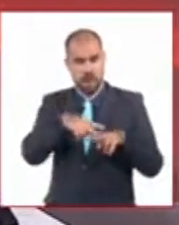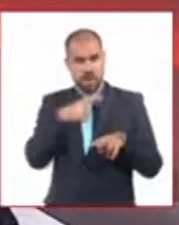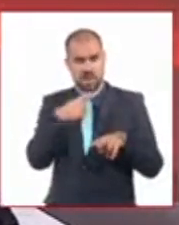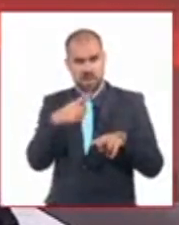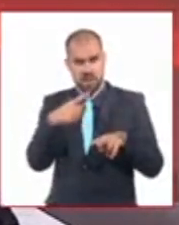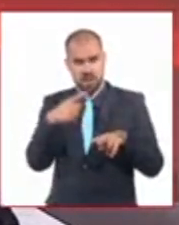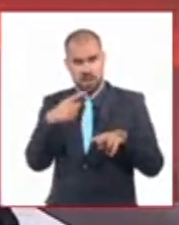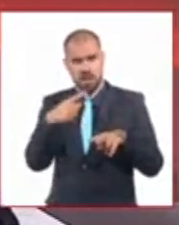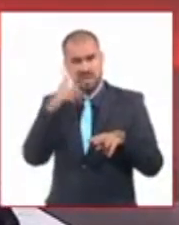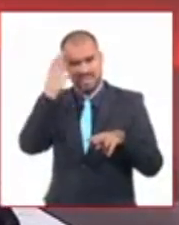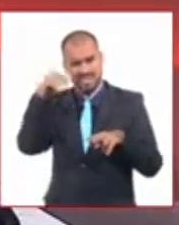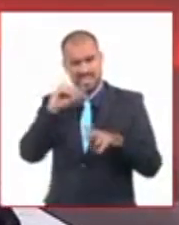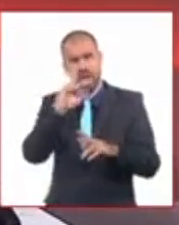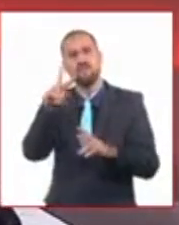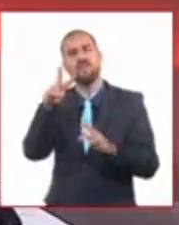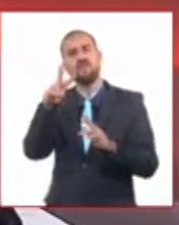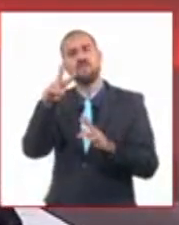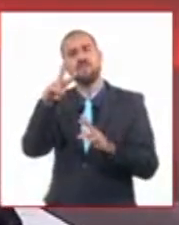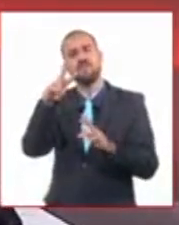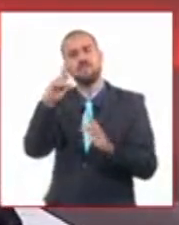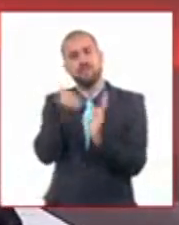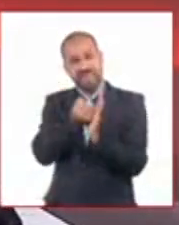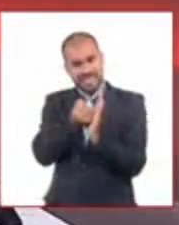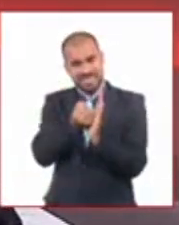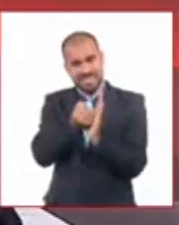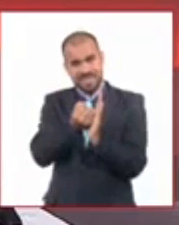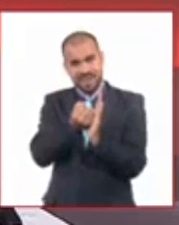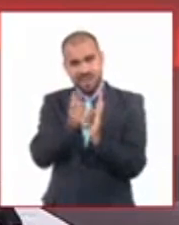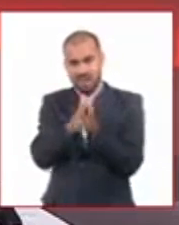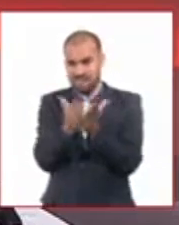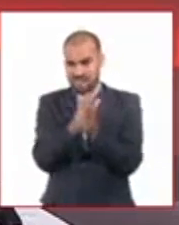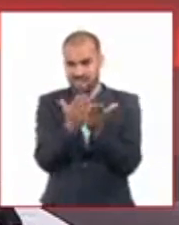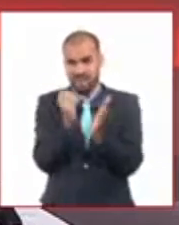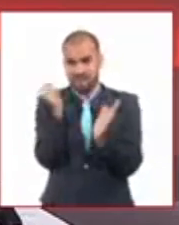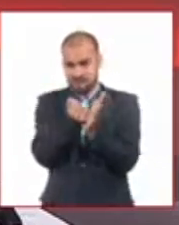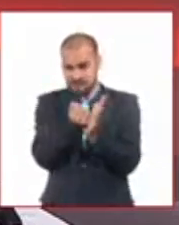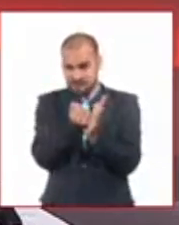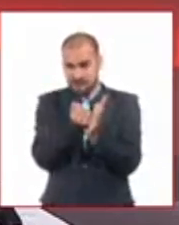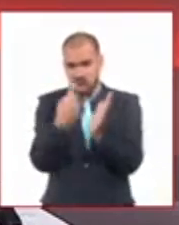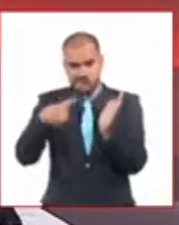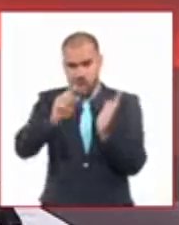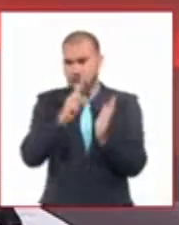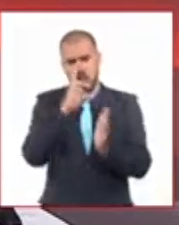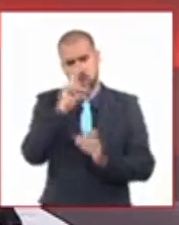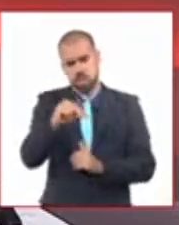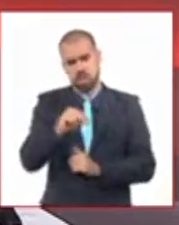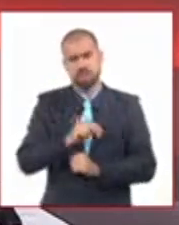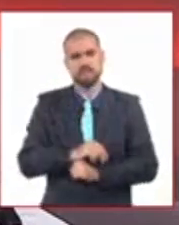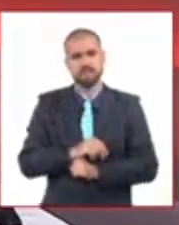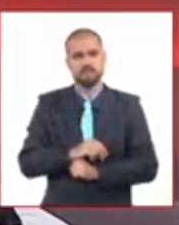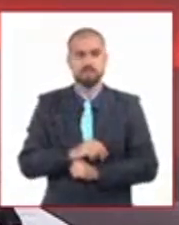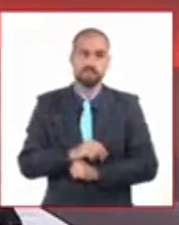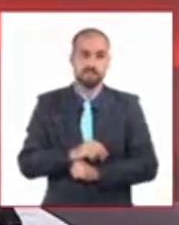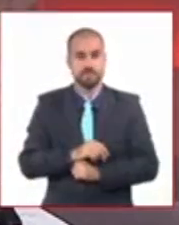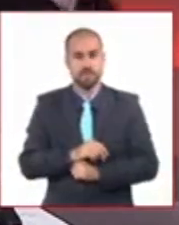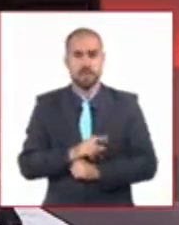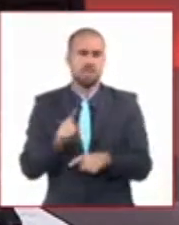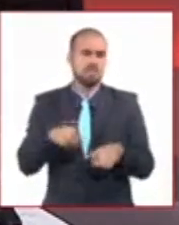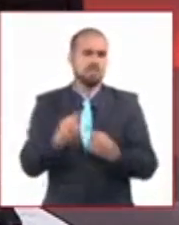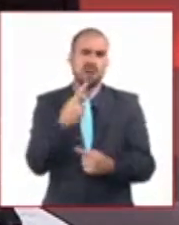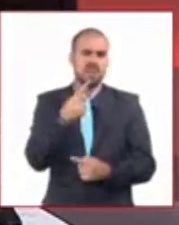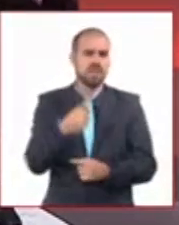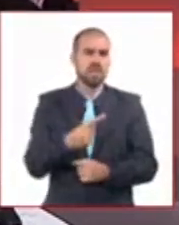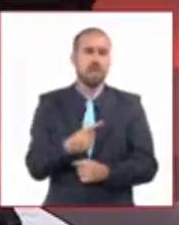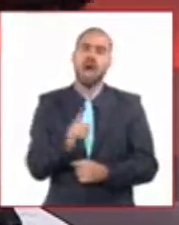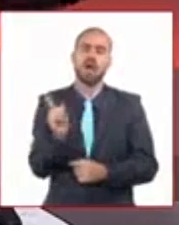procesar su visa su trámite de visa en la habana con la con el supuesto argumento de que no que tiene que